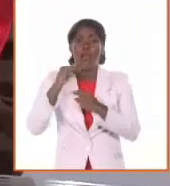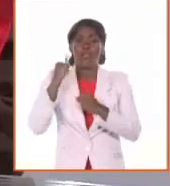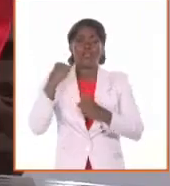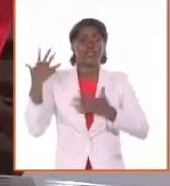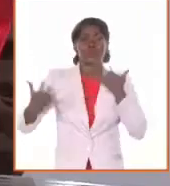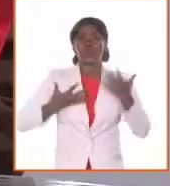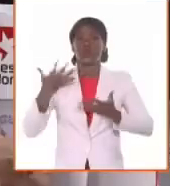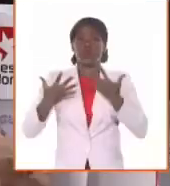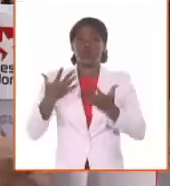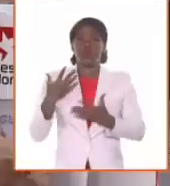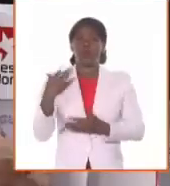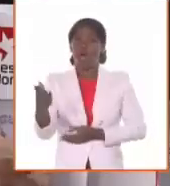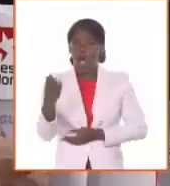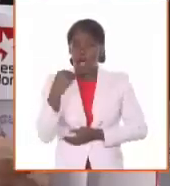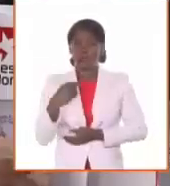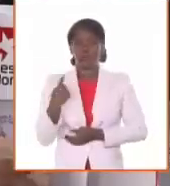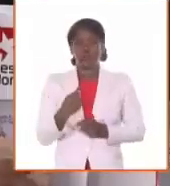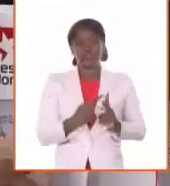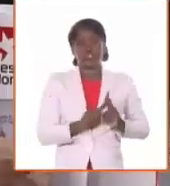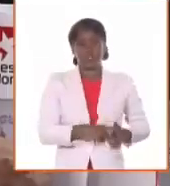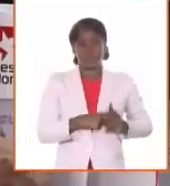en ese sentido